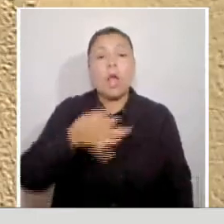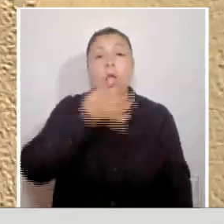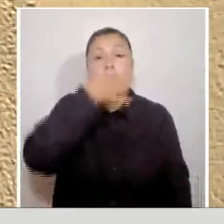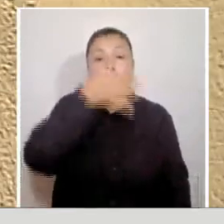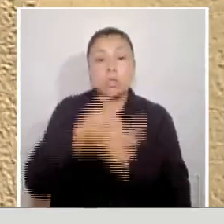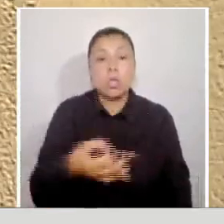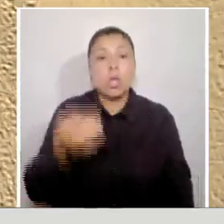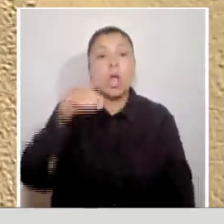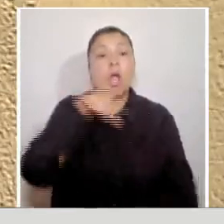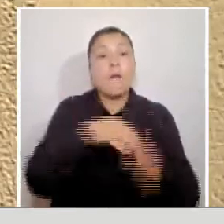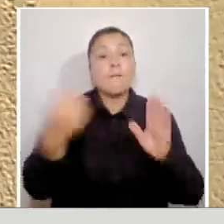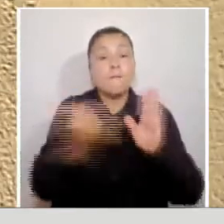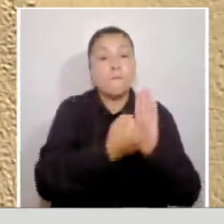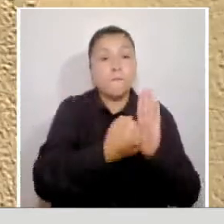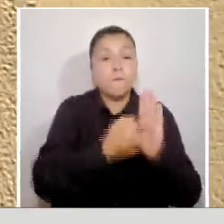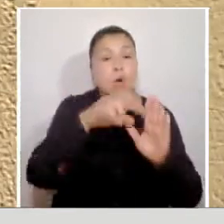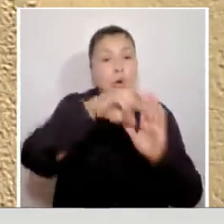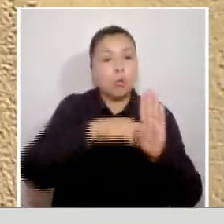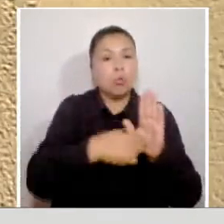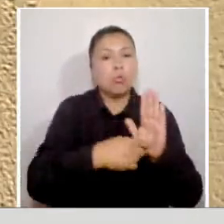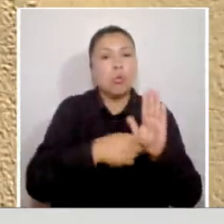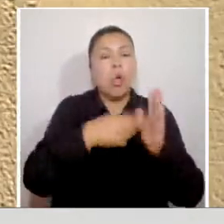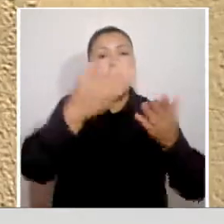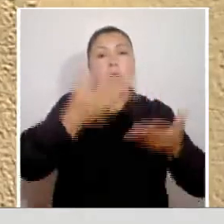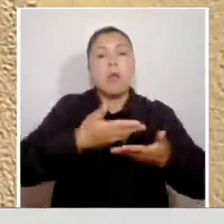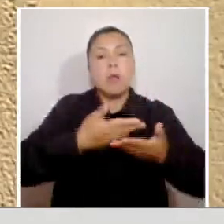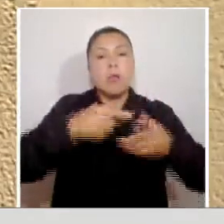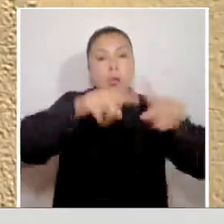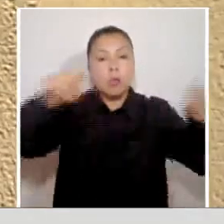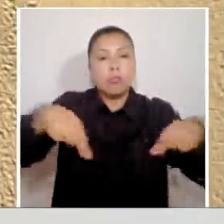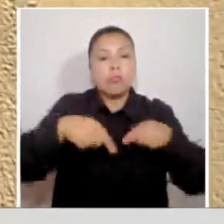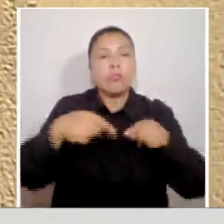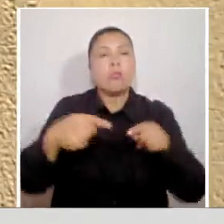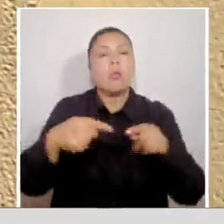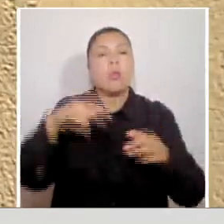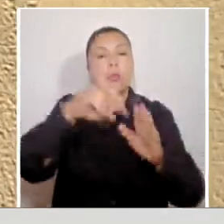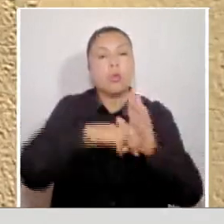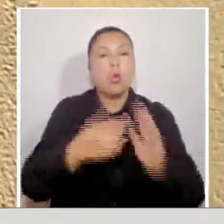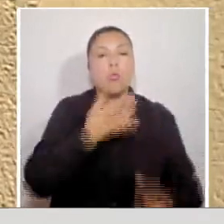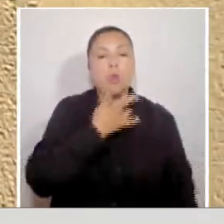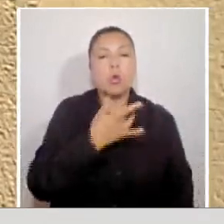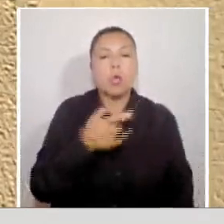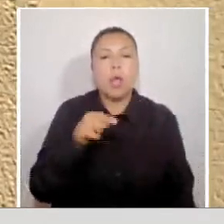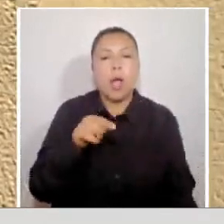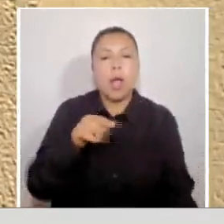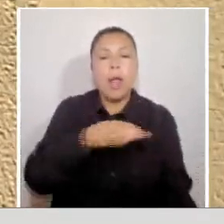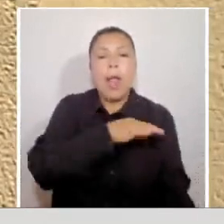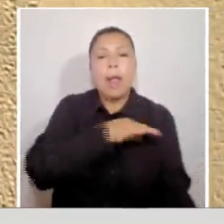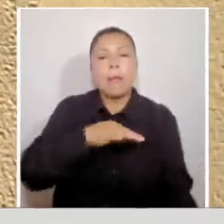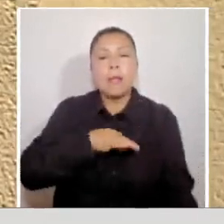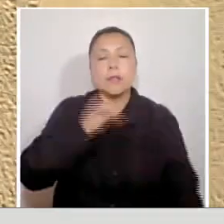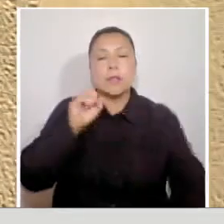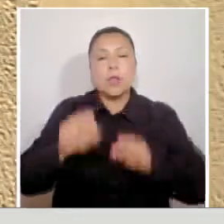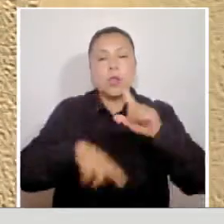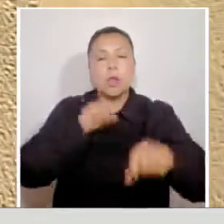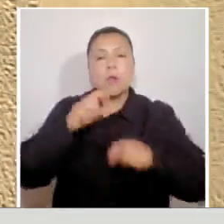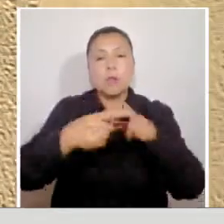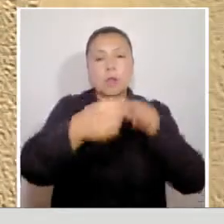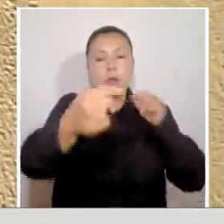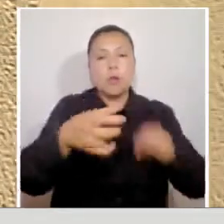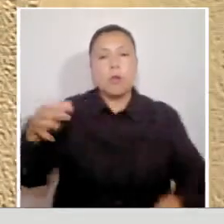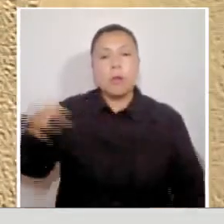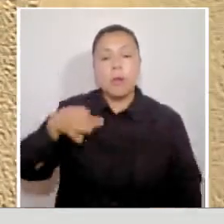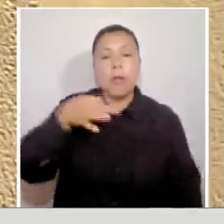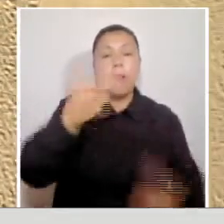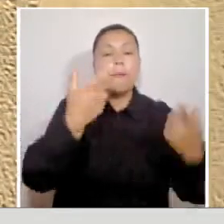votar en contra de este proyecto Le invito a la sala a votar en contra de este proyecto porque corresponde al Ministerio de defensa nacional por intermedio de la dirección general de